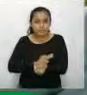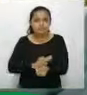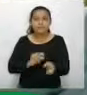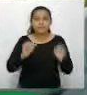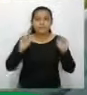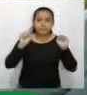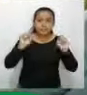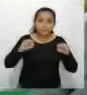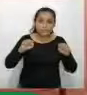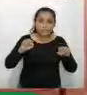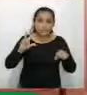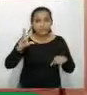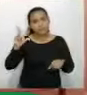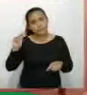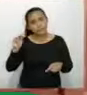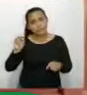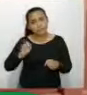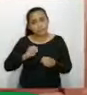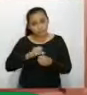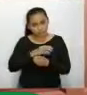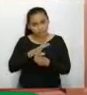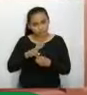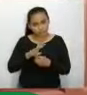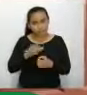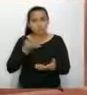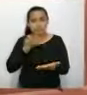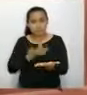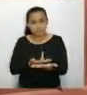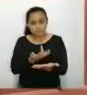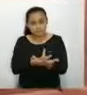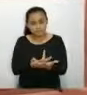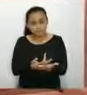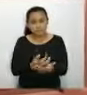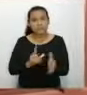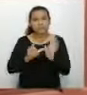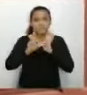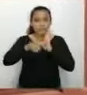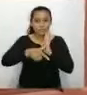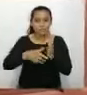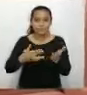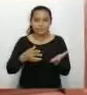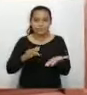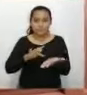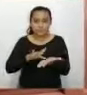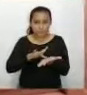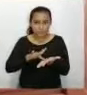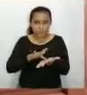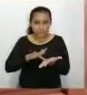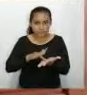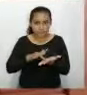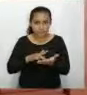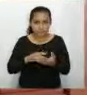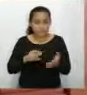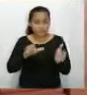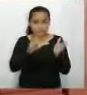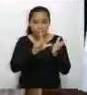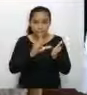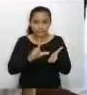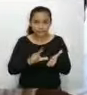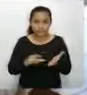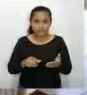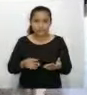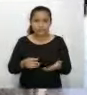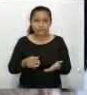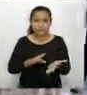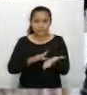si necesitan una prueba de COVID y posteriormente se les da su receta y se les realiza, si necesitan hacerse